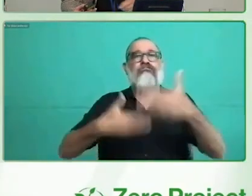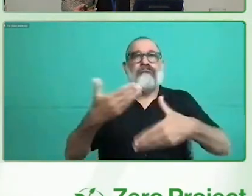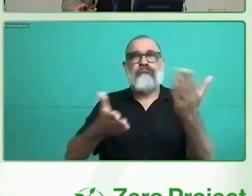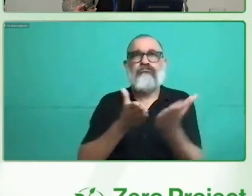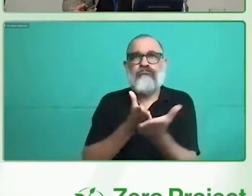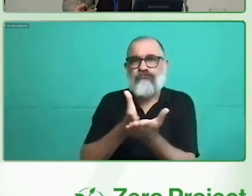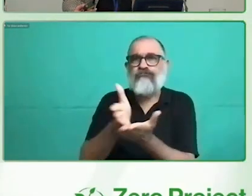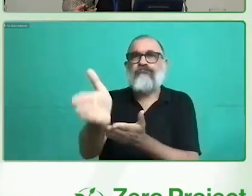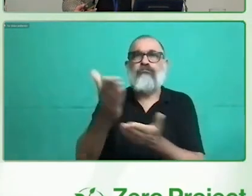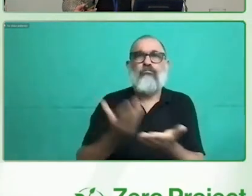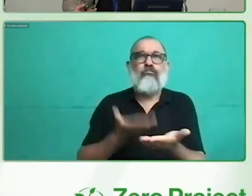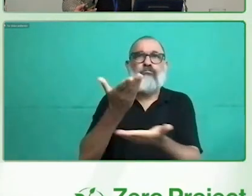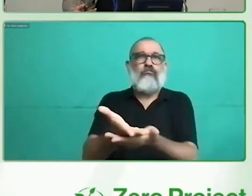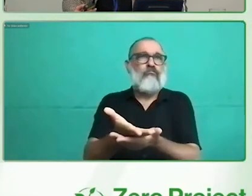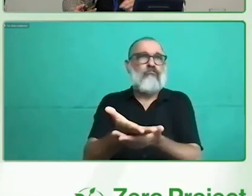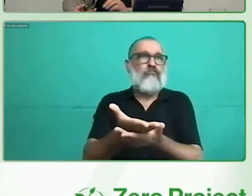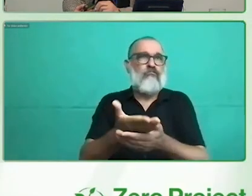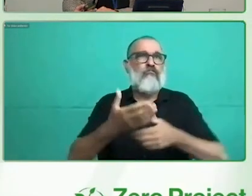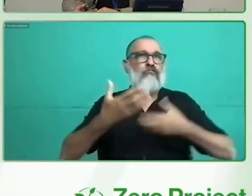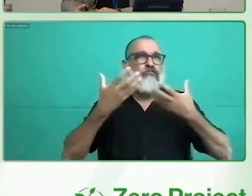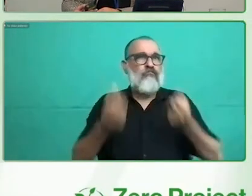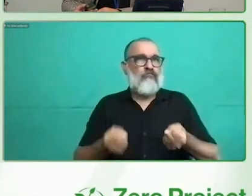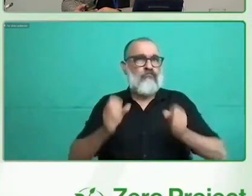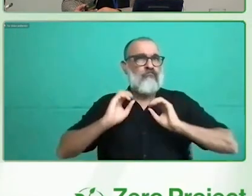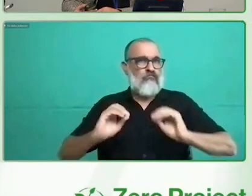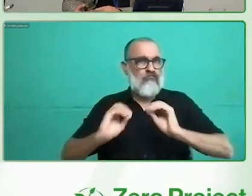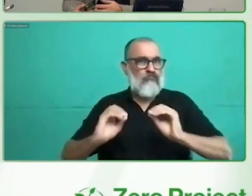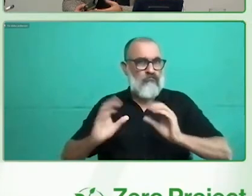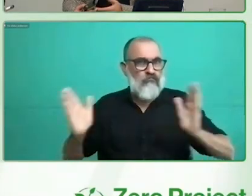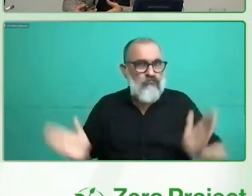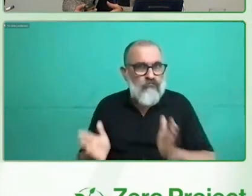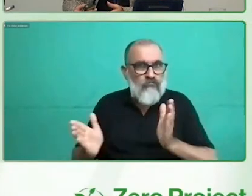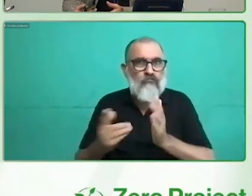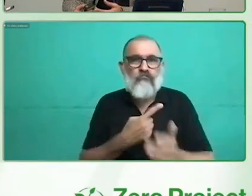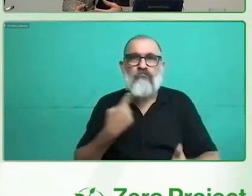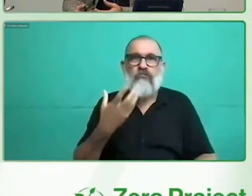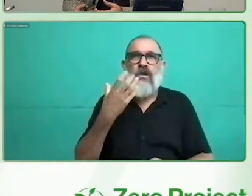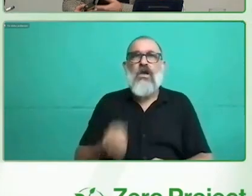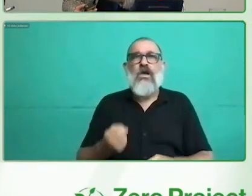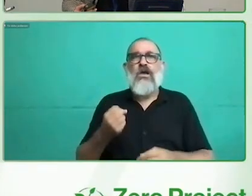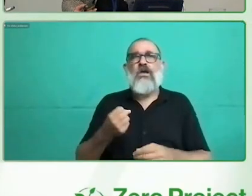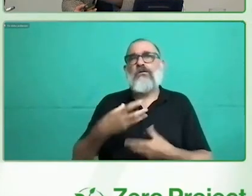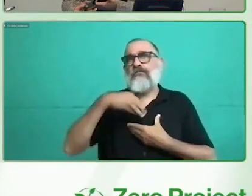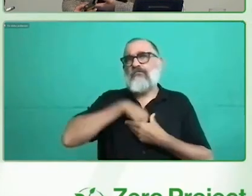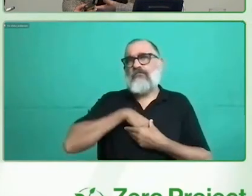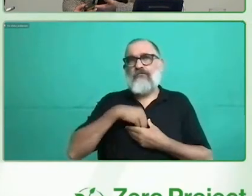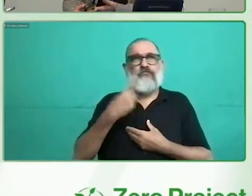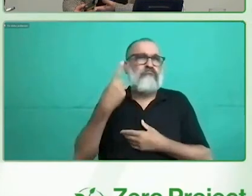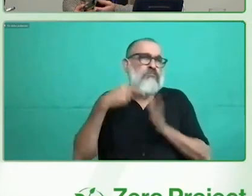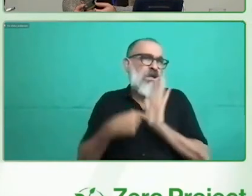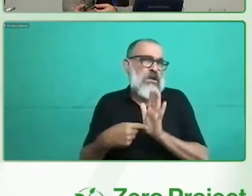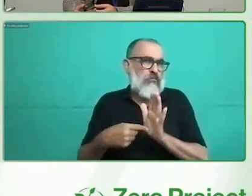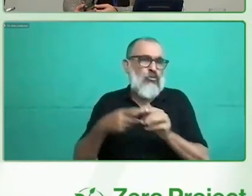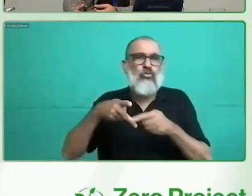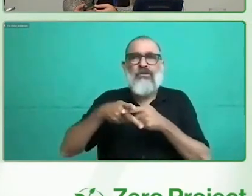elaborar ese plan de empresa. Si el emprendedor está preparado para dar un paso más